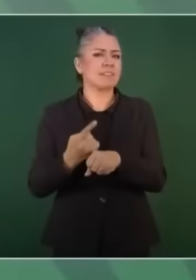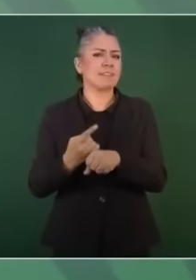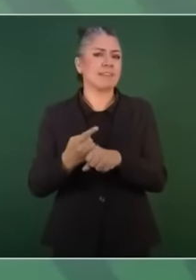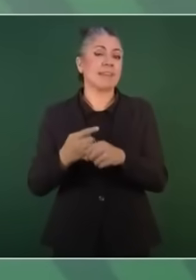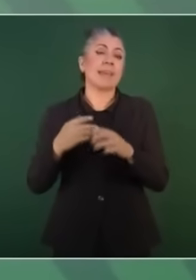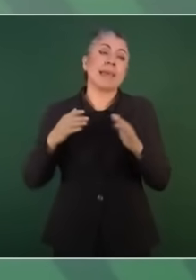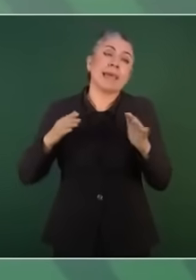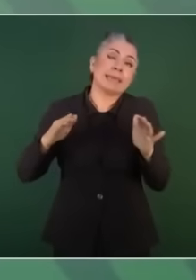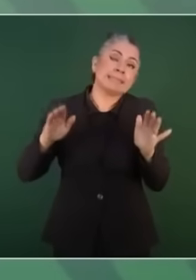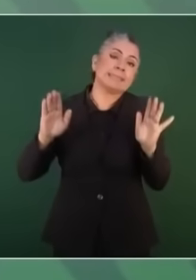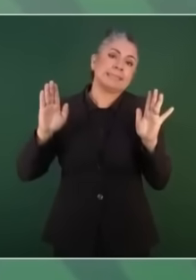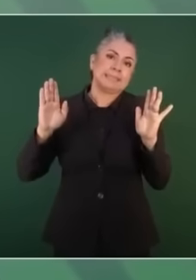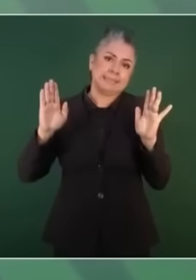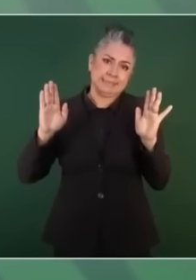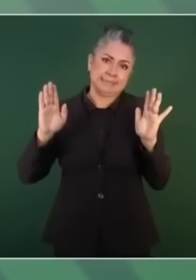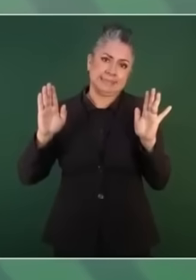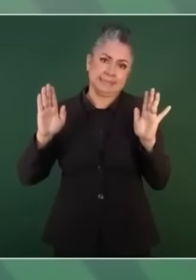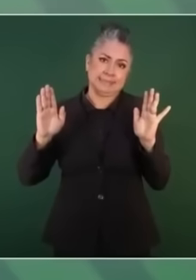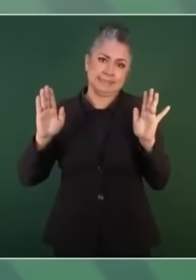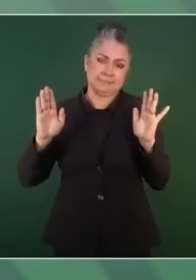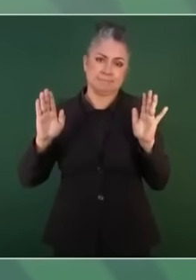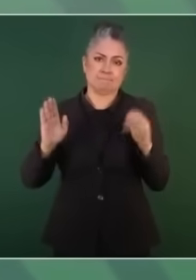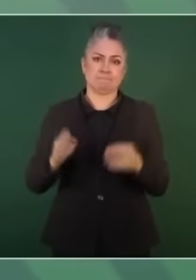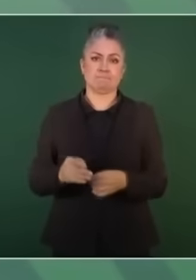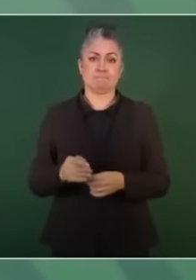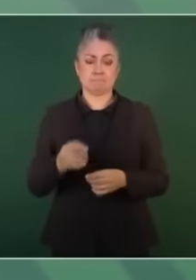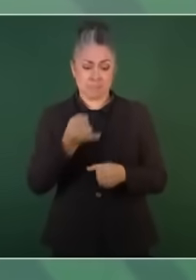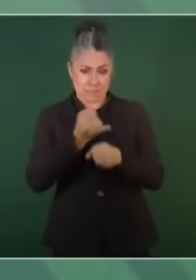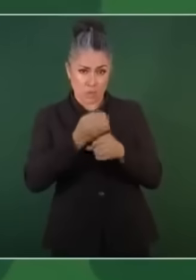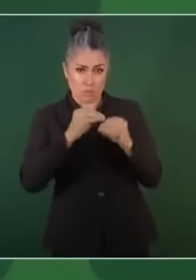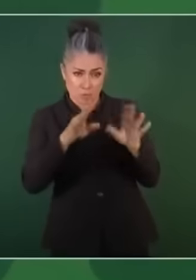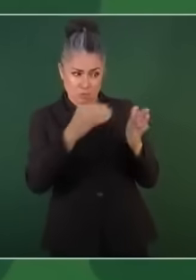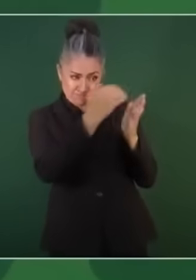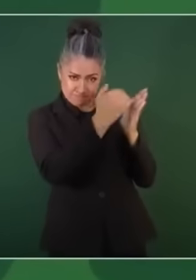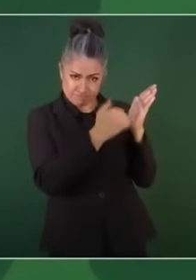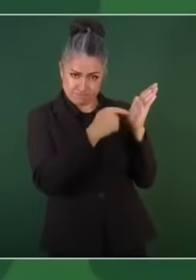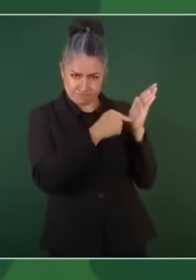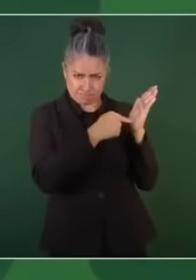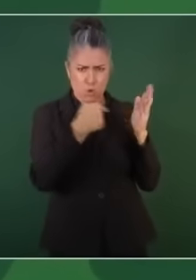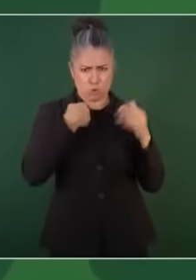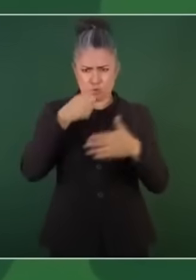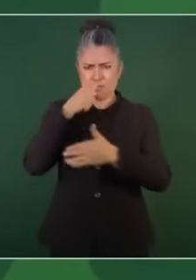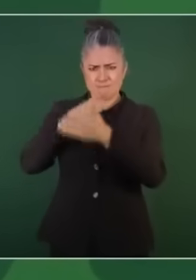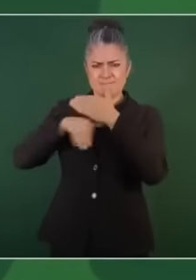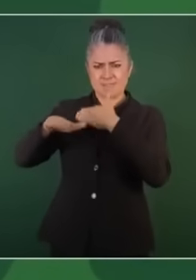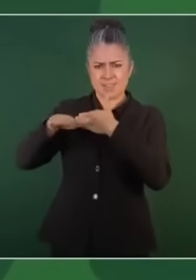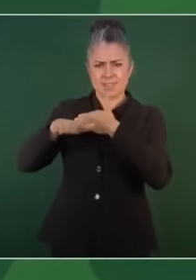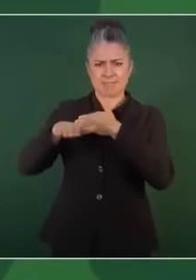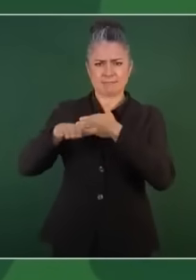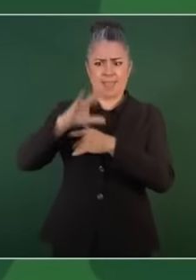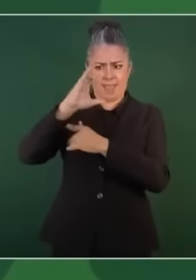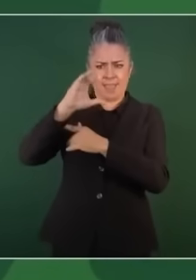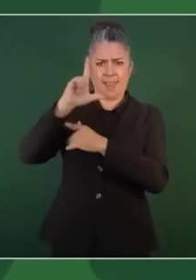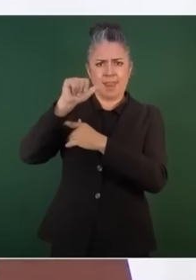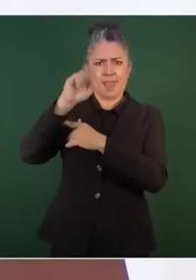resulta que esta información yo se la envié a Claudio X